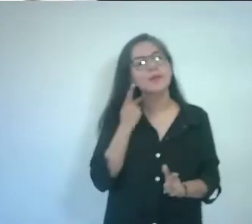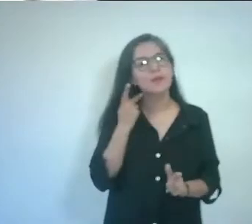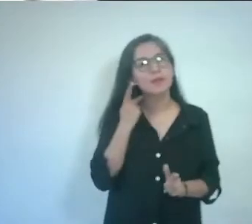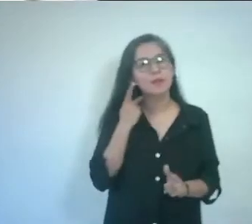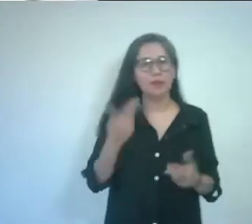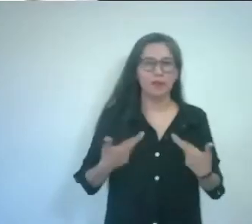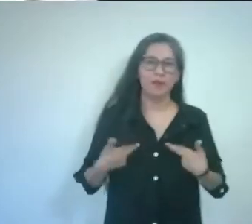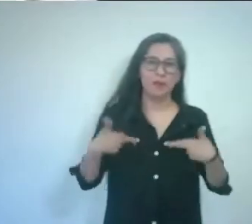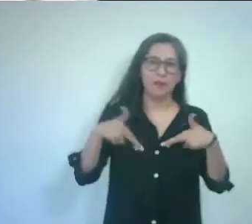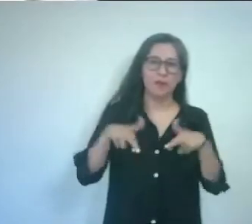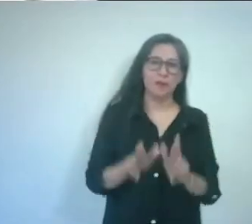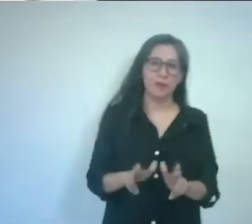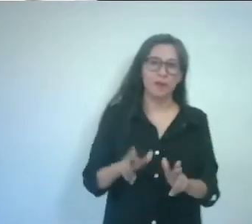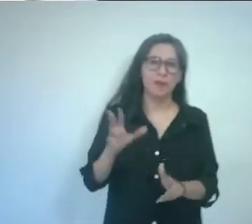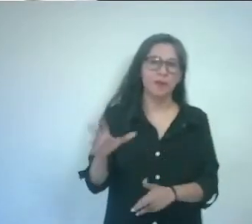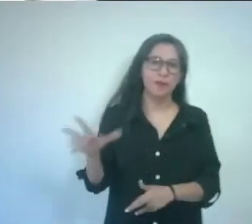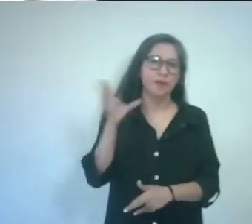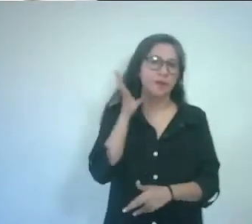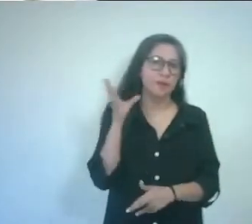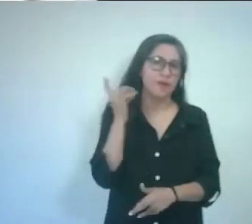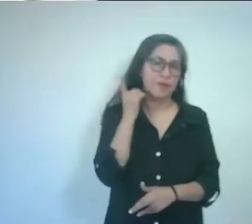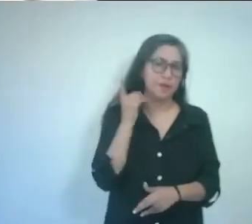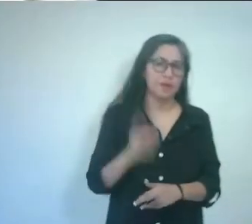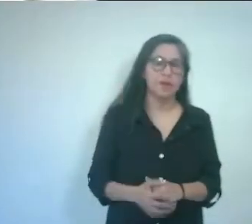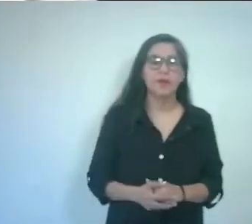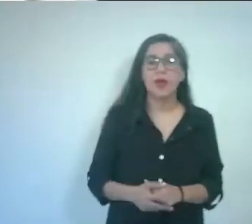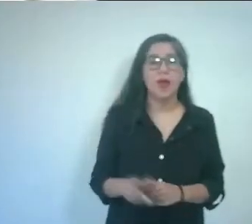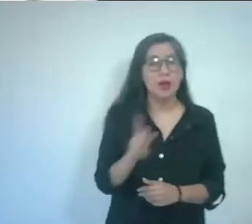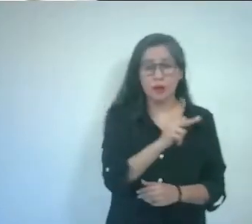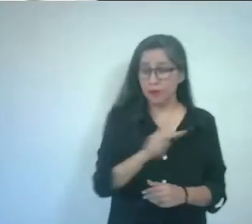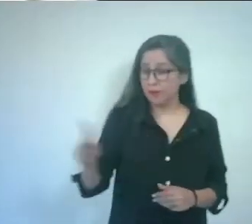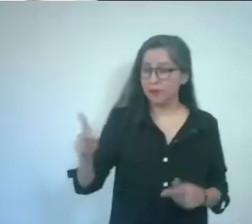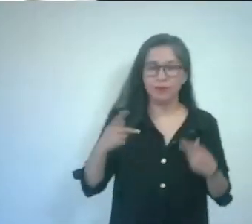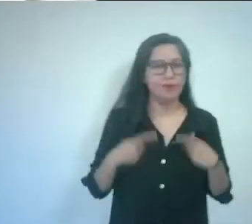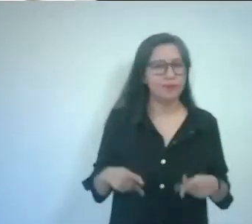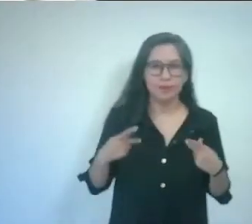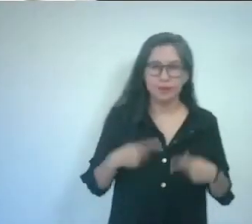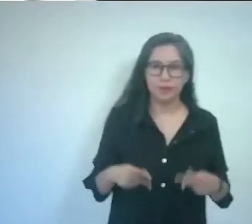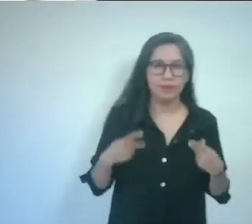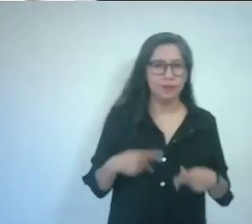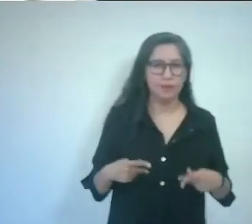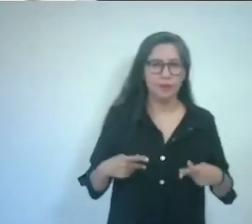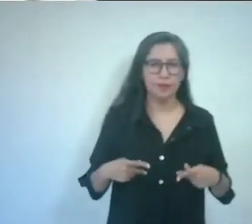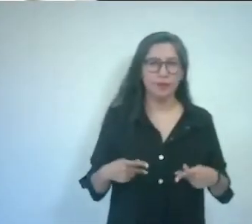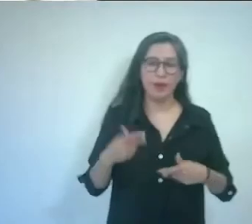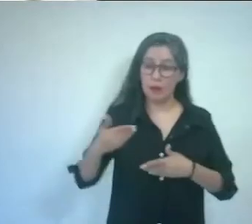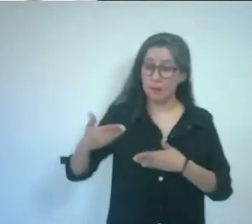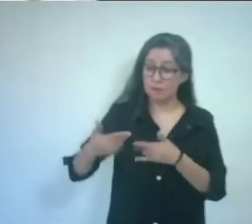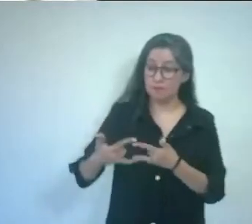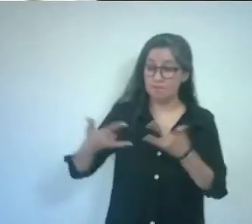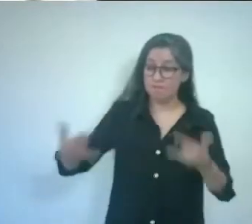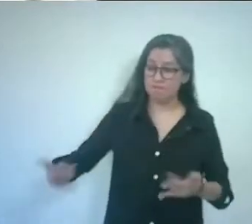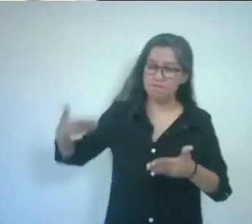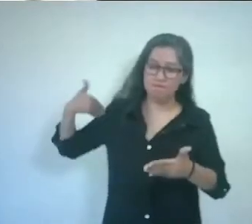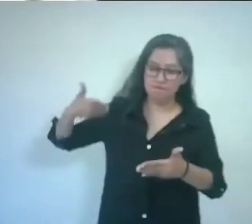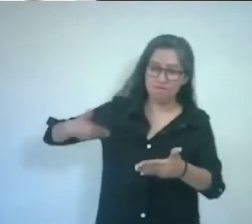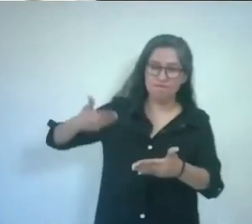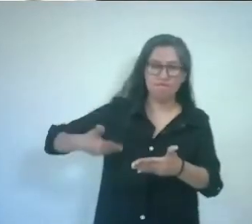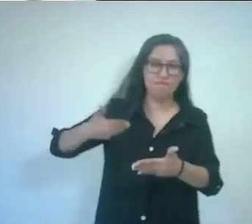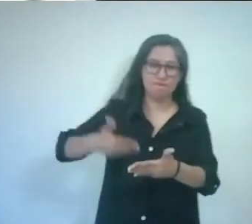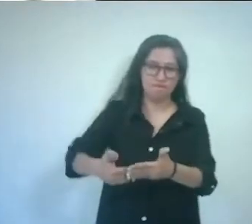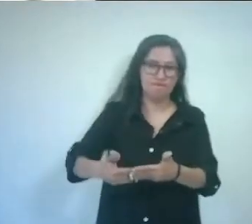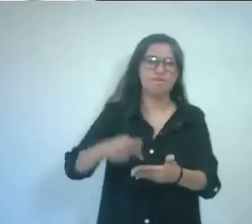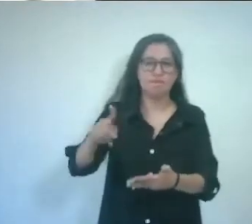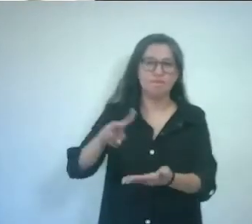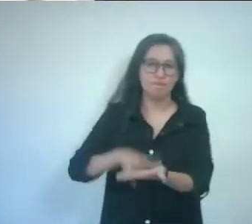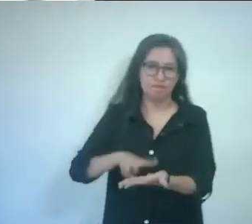en las representaciones del Congreso del Estado. Todas personas cuyas trayectorias les respaldan